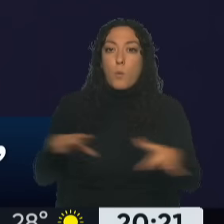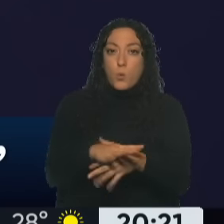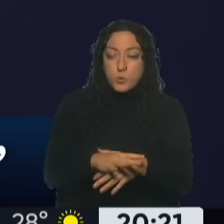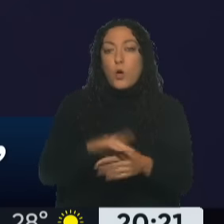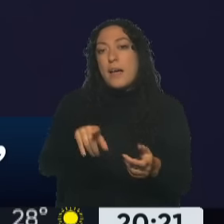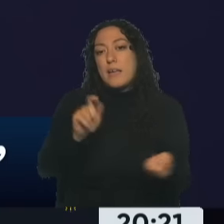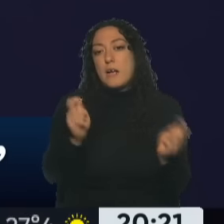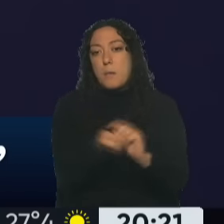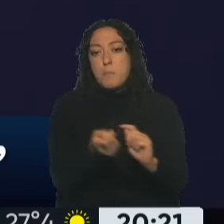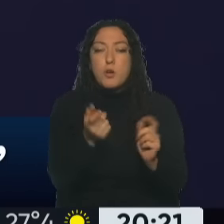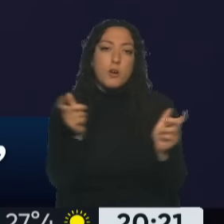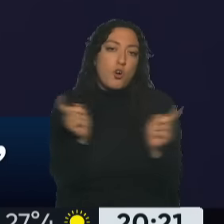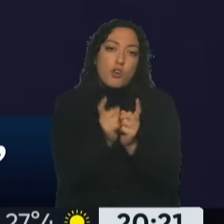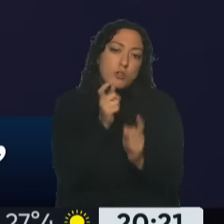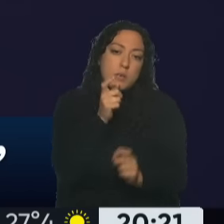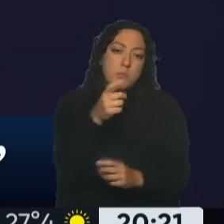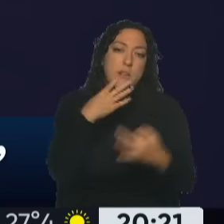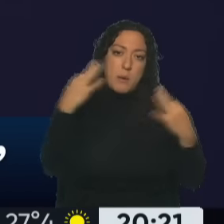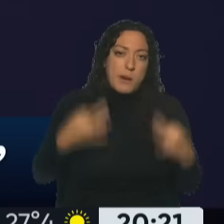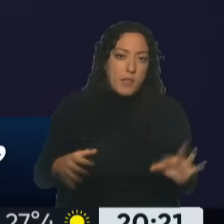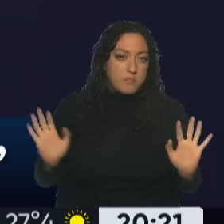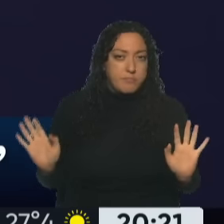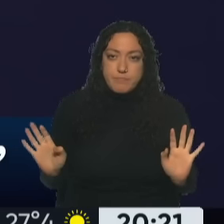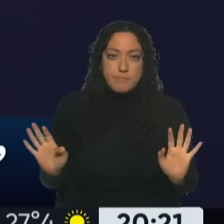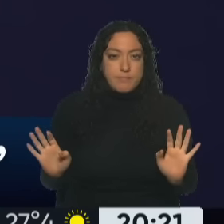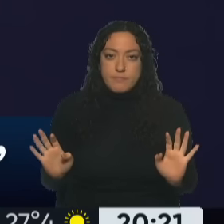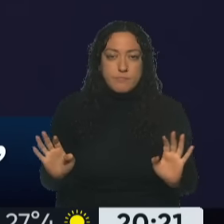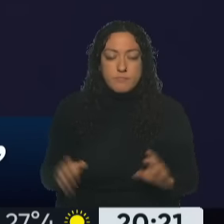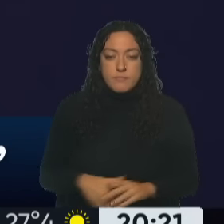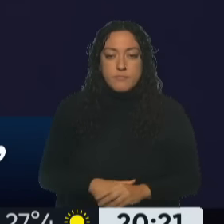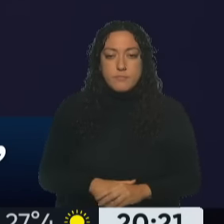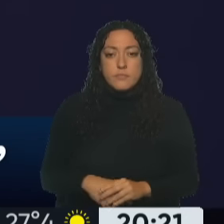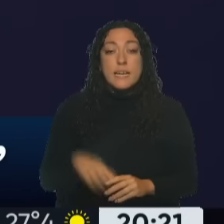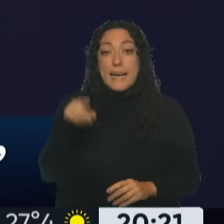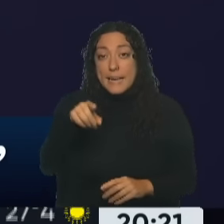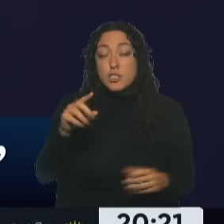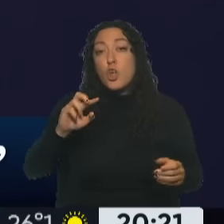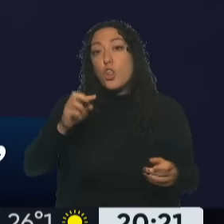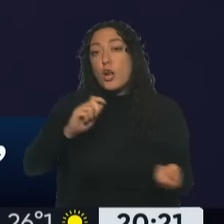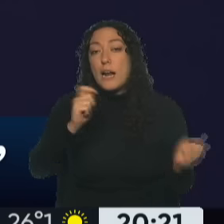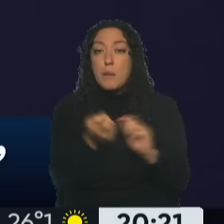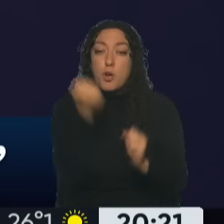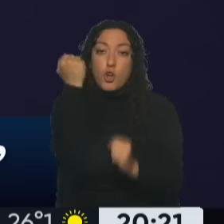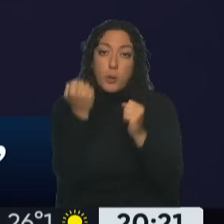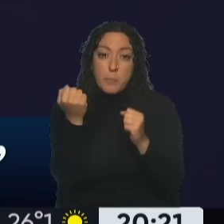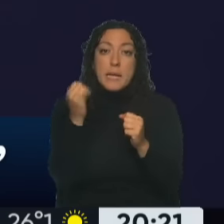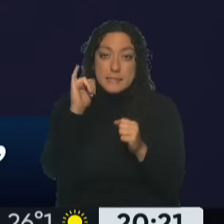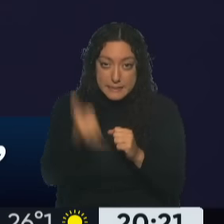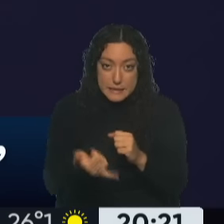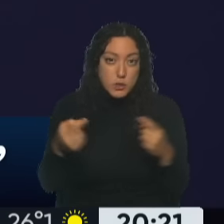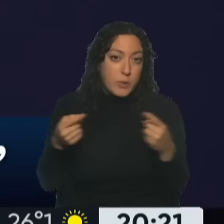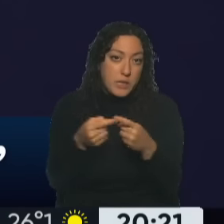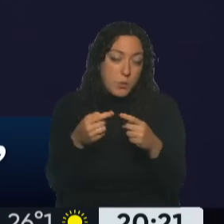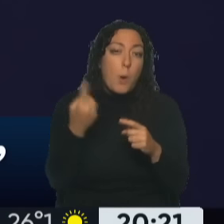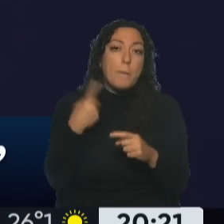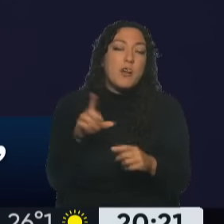respuesta corta y y verdadera es una sigue siendo una meta y lo vamos a hacer cuando las condiciones seadas lo que